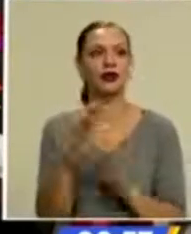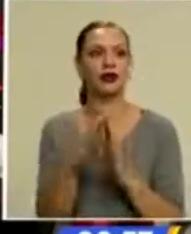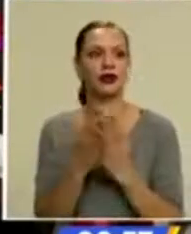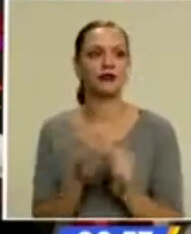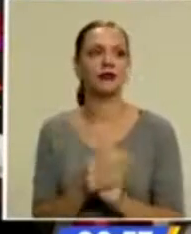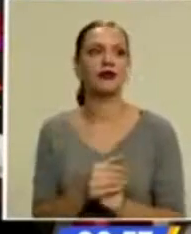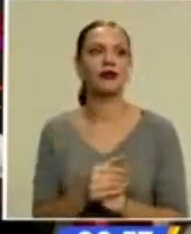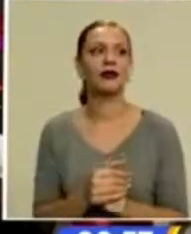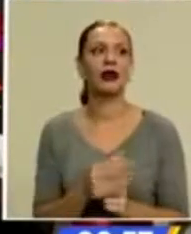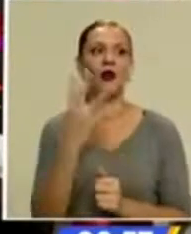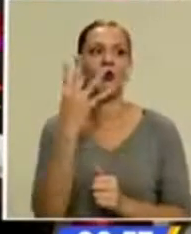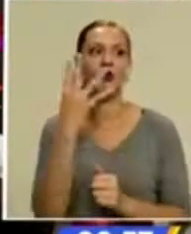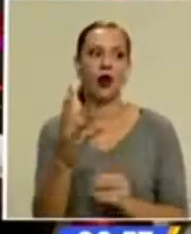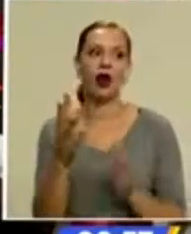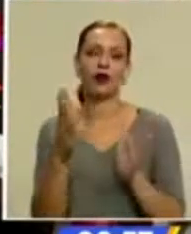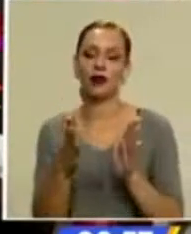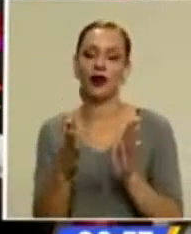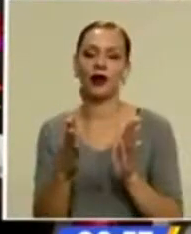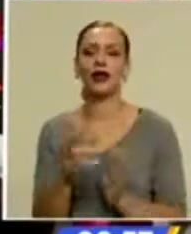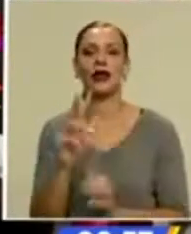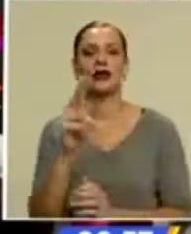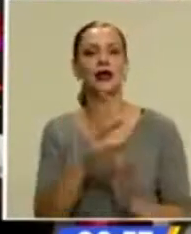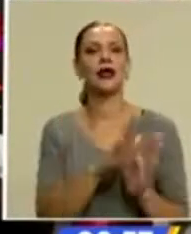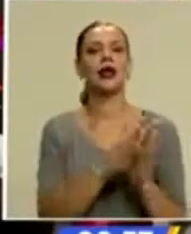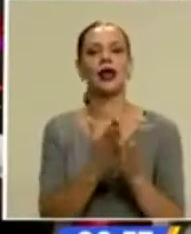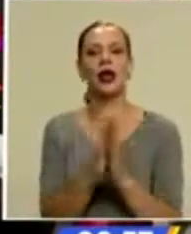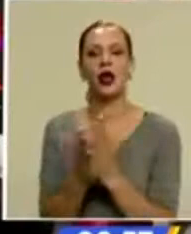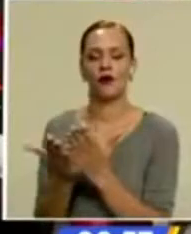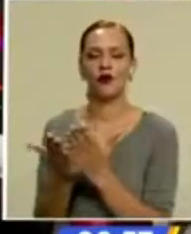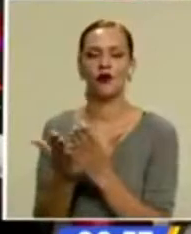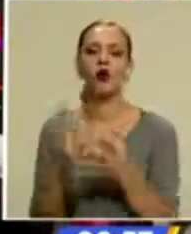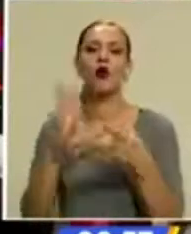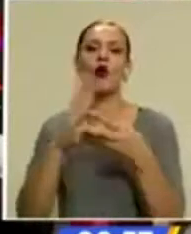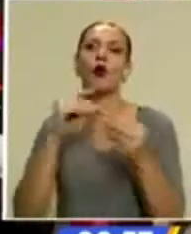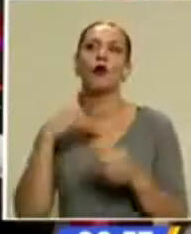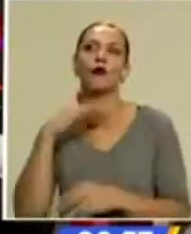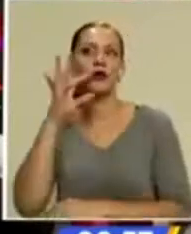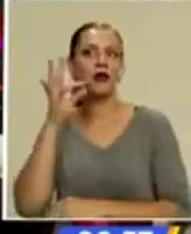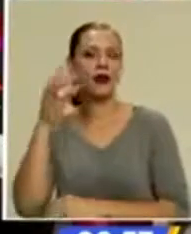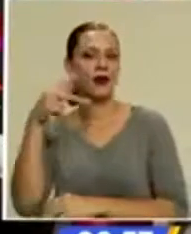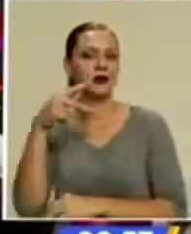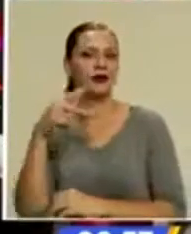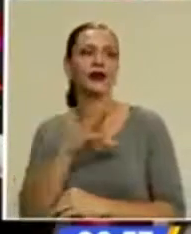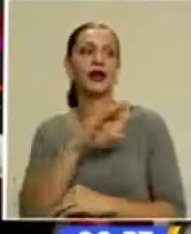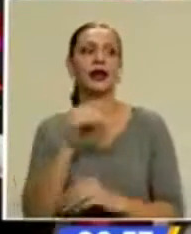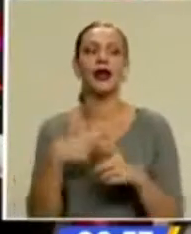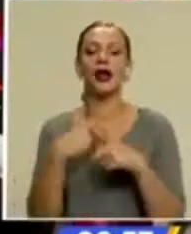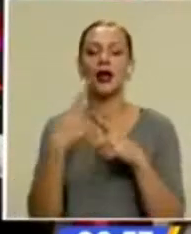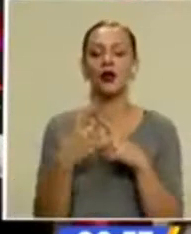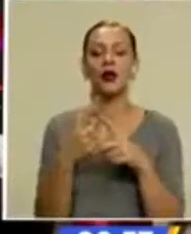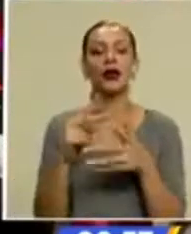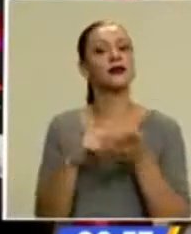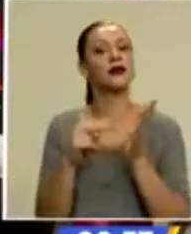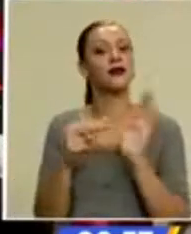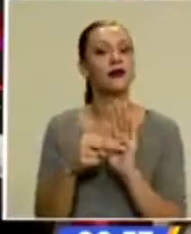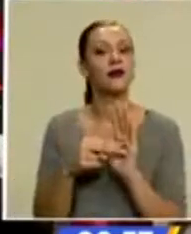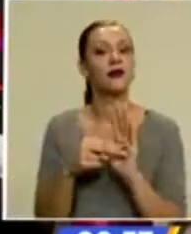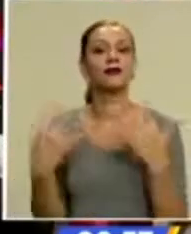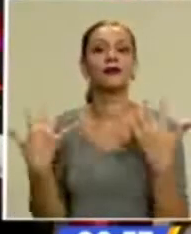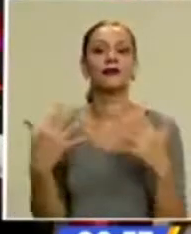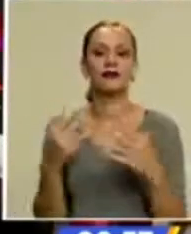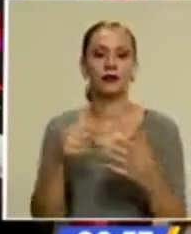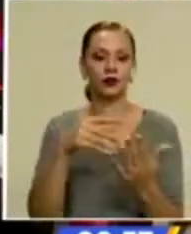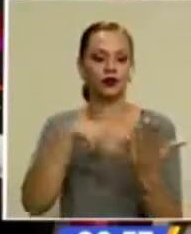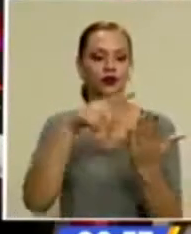paquete. Son 4 paquetes de 3 libros de cuentos de mi tía Panchita. Y entonces resulta ser que, uy, hay